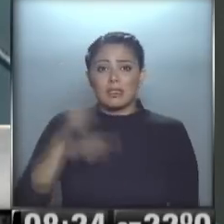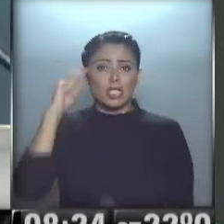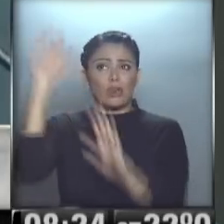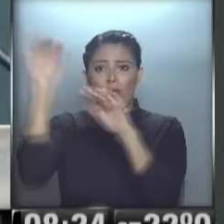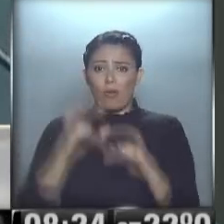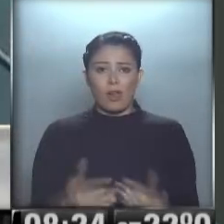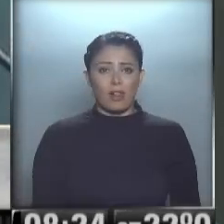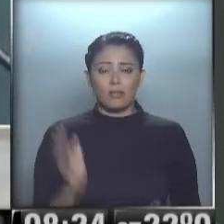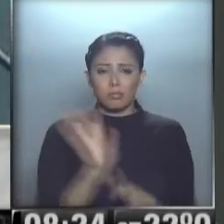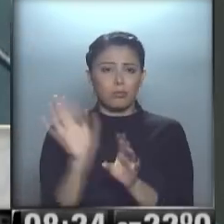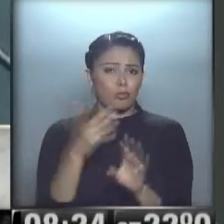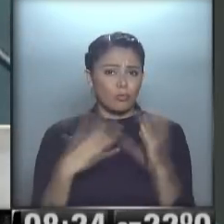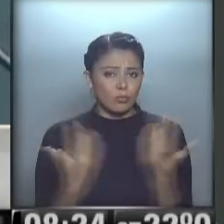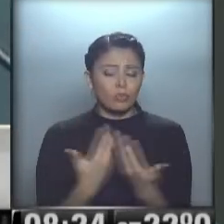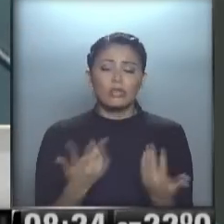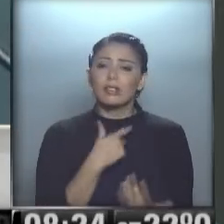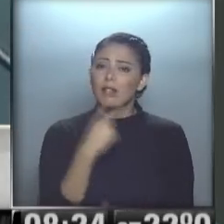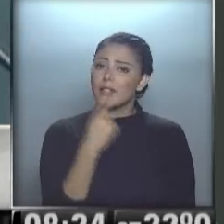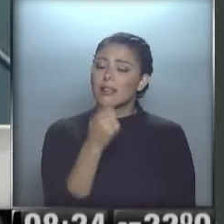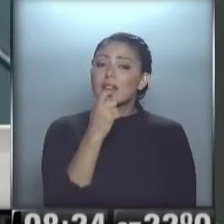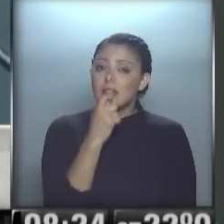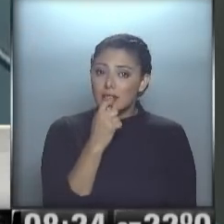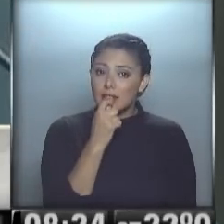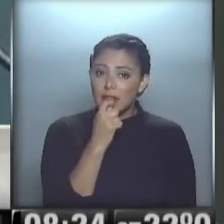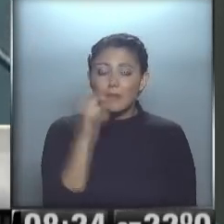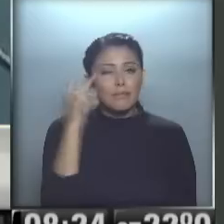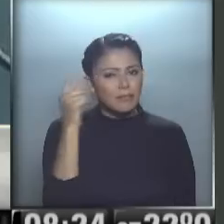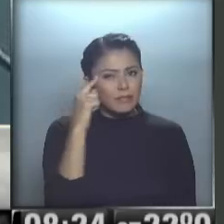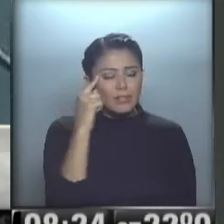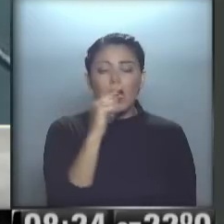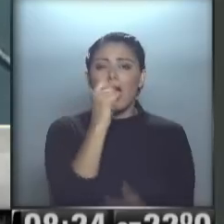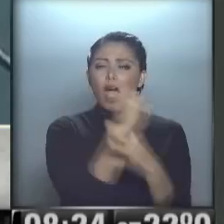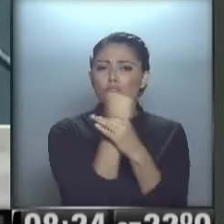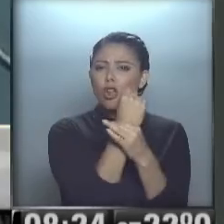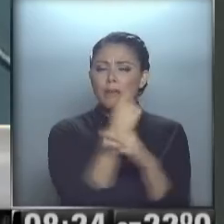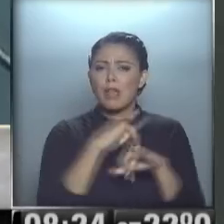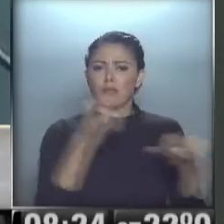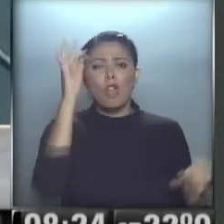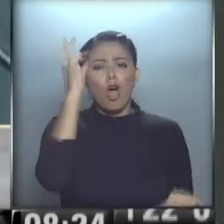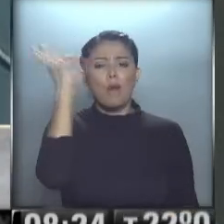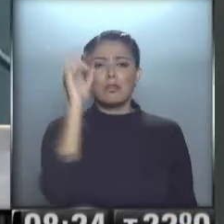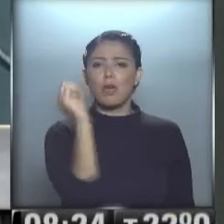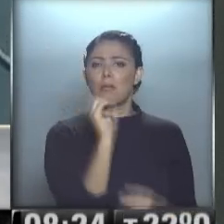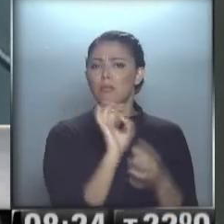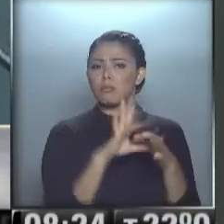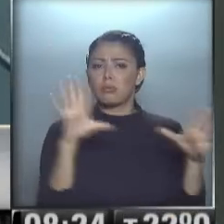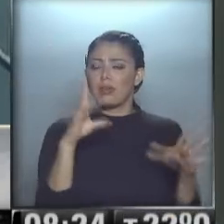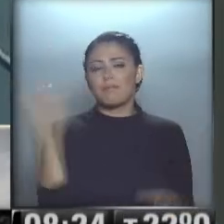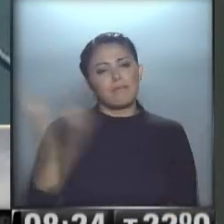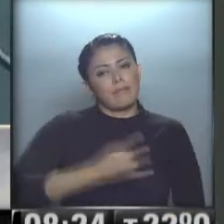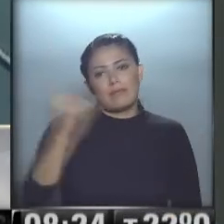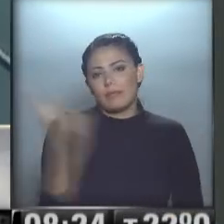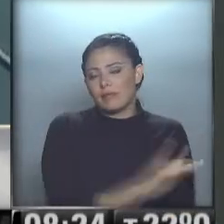tanto lo que quiero transmitir Es que este aquellos quienes consideren que los economistas emiten una opinión independiente eso es falso de falsedad